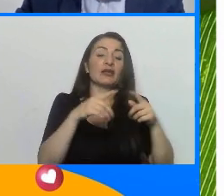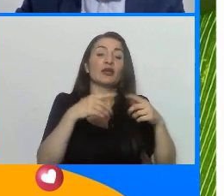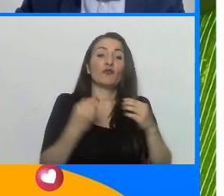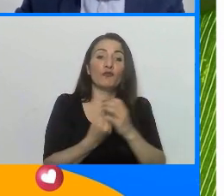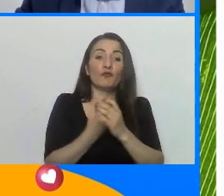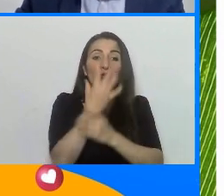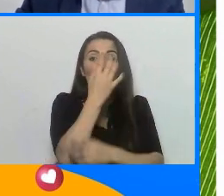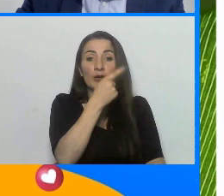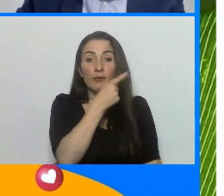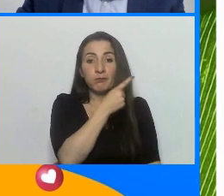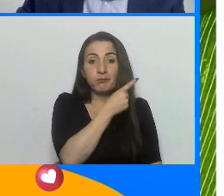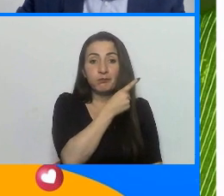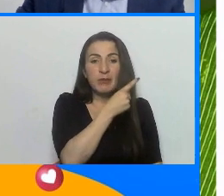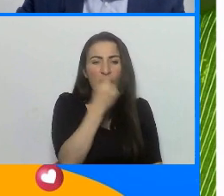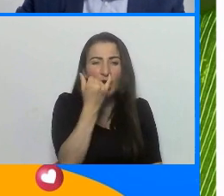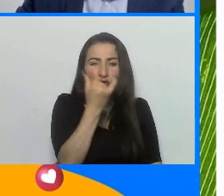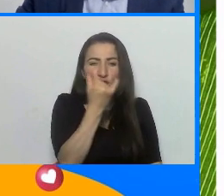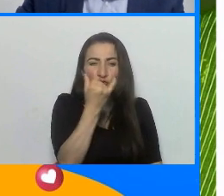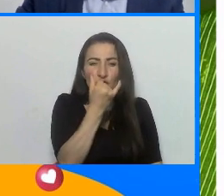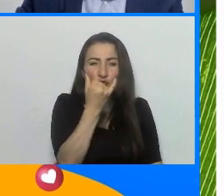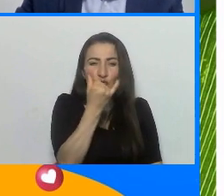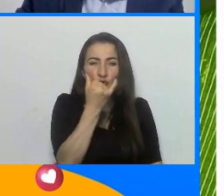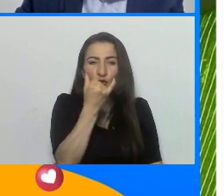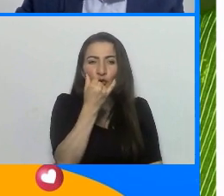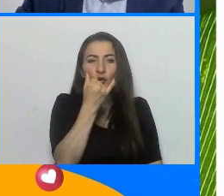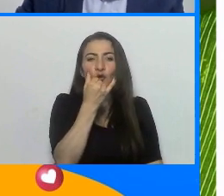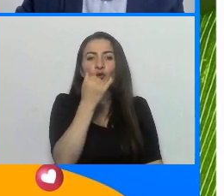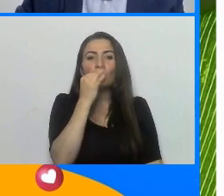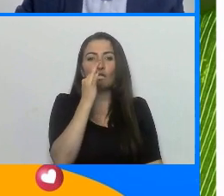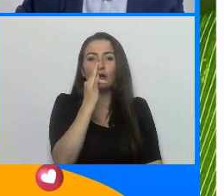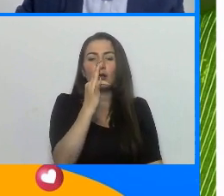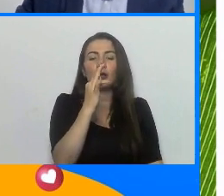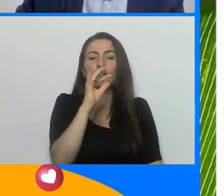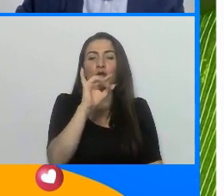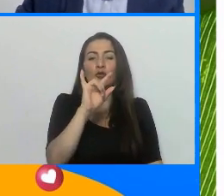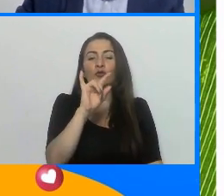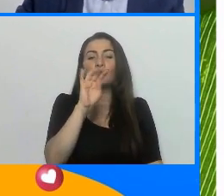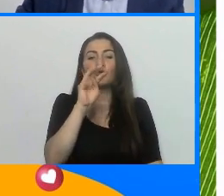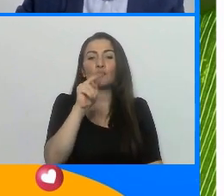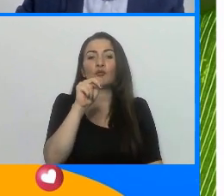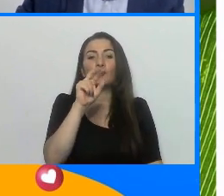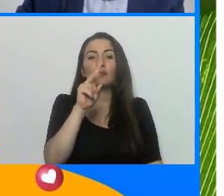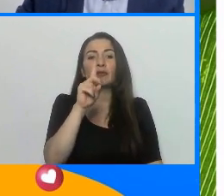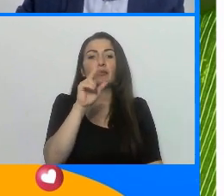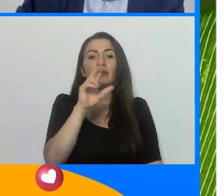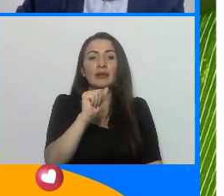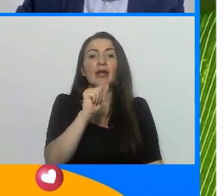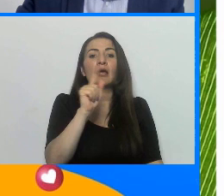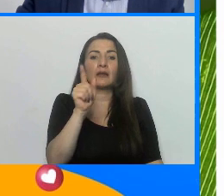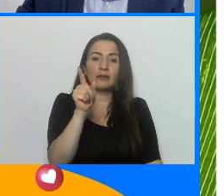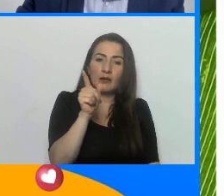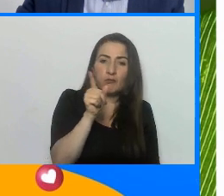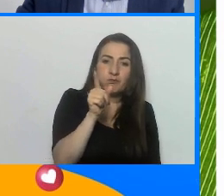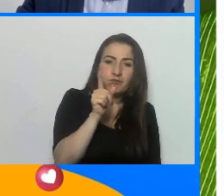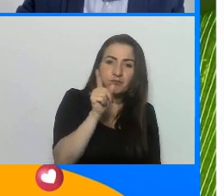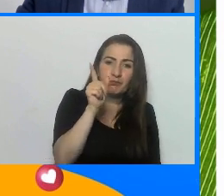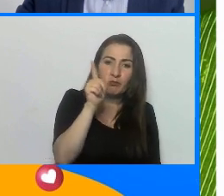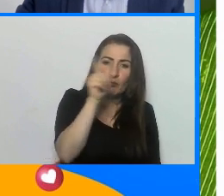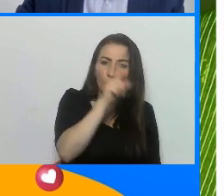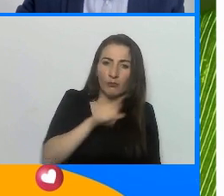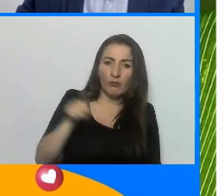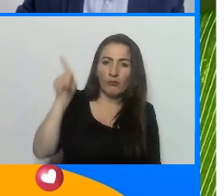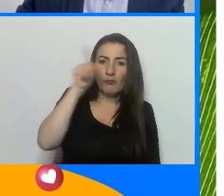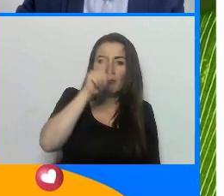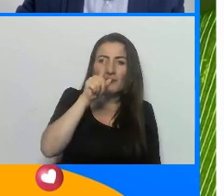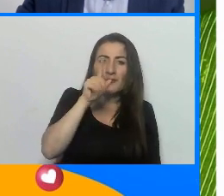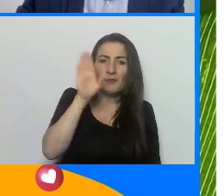está aquí como azulito es el bioma tundra, ¿sí? Si ustedes lo ven, está en la parte alta del continente,